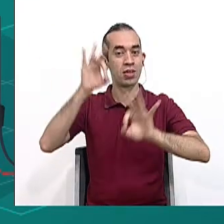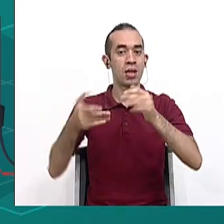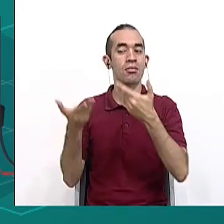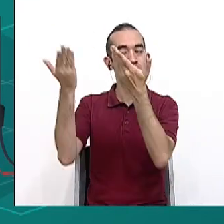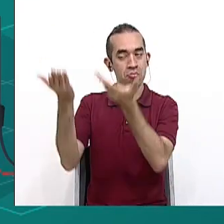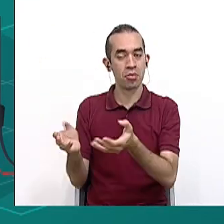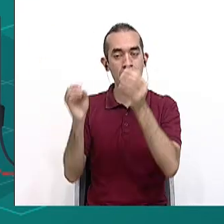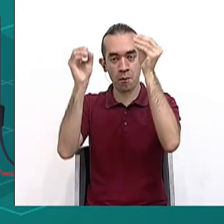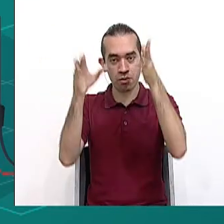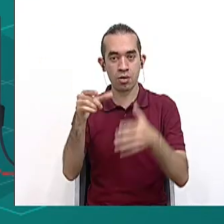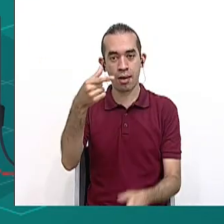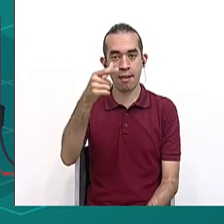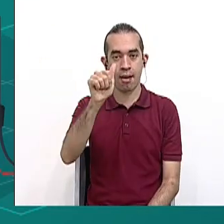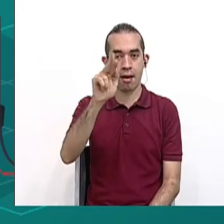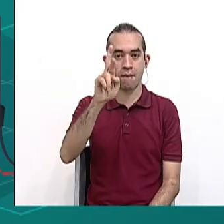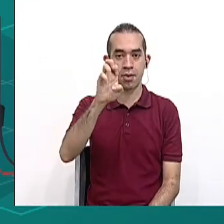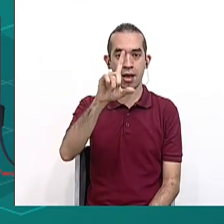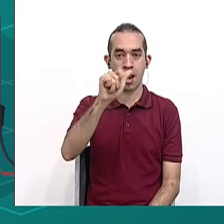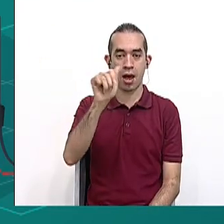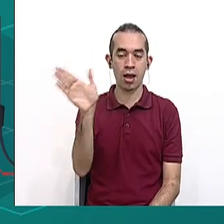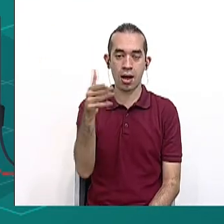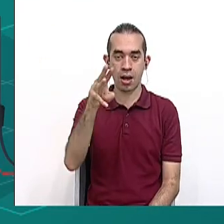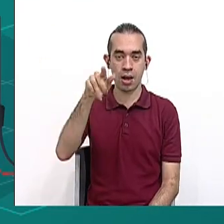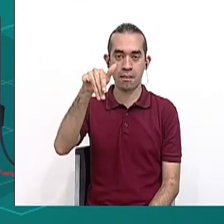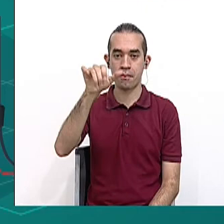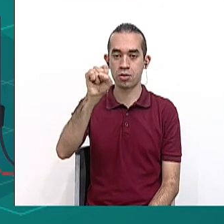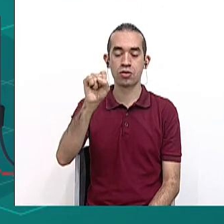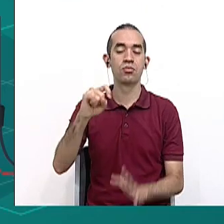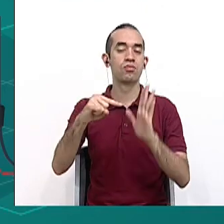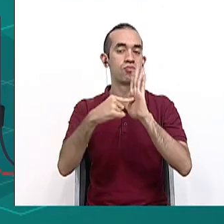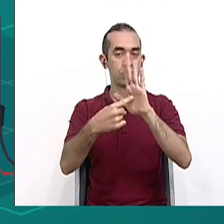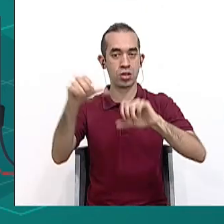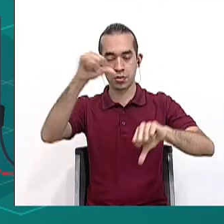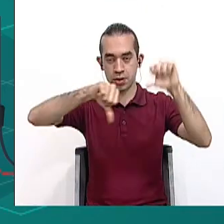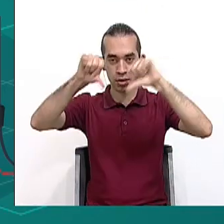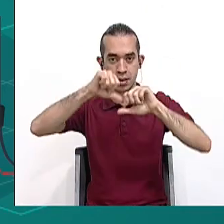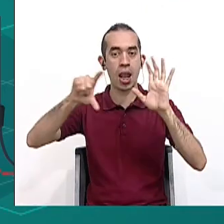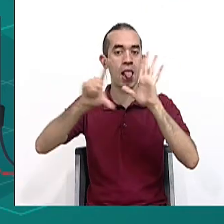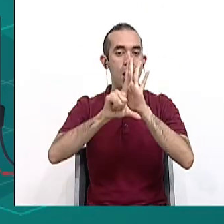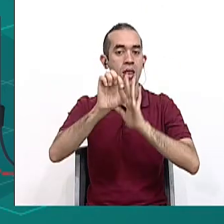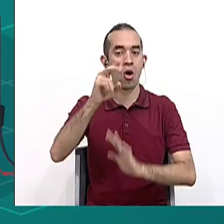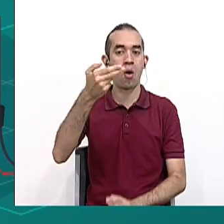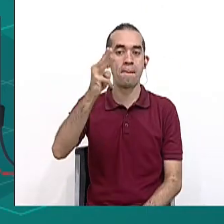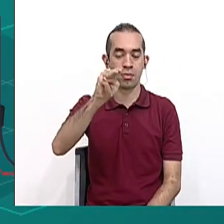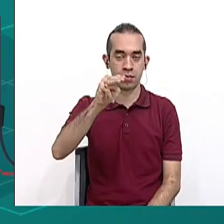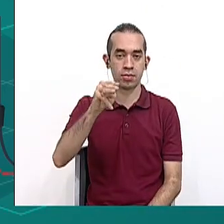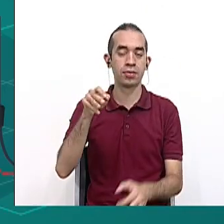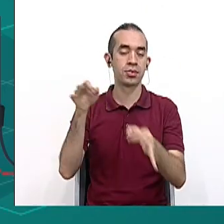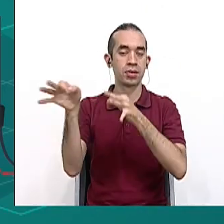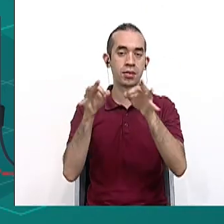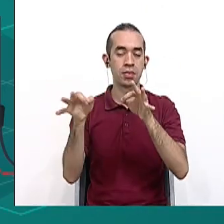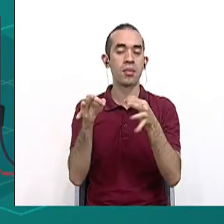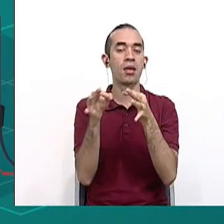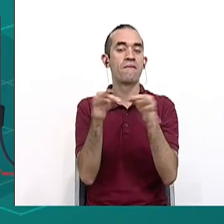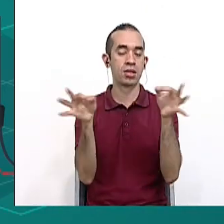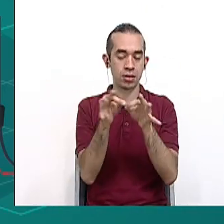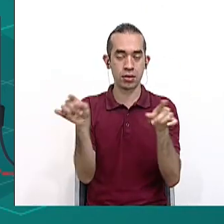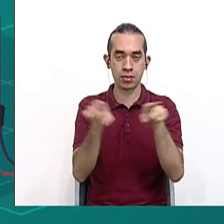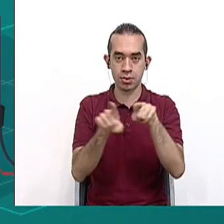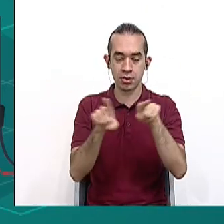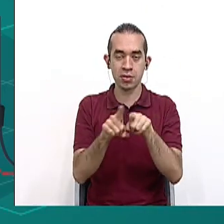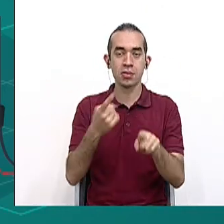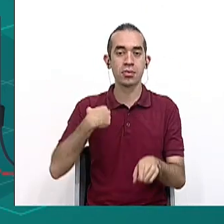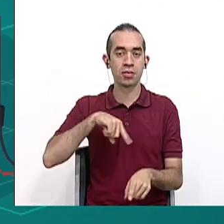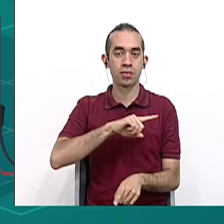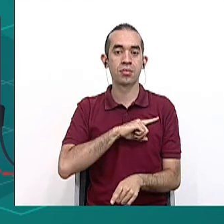profesora Gabriela Campos va a realizar una demostración, un experimento de la ley de Ohm, nos va a explicar el enunciado también y vamos